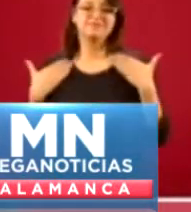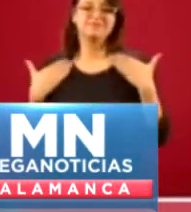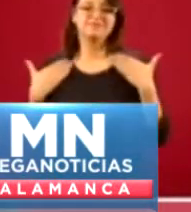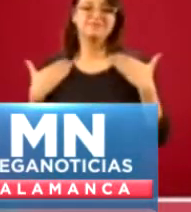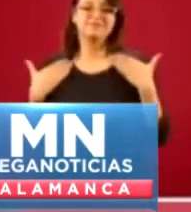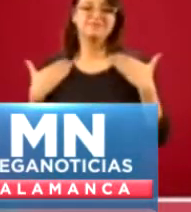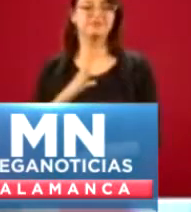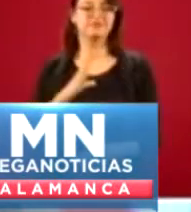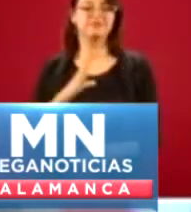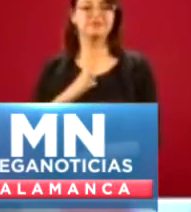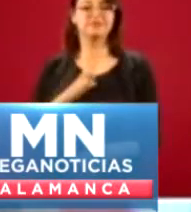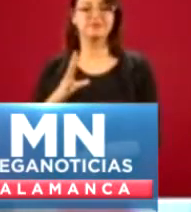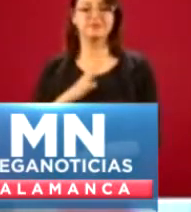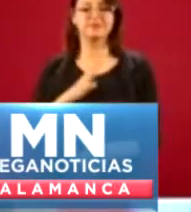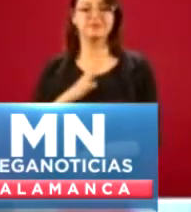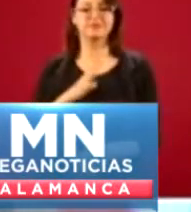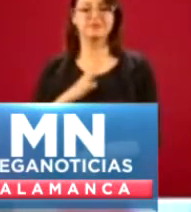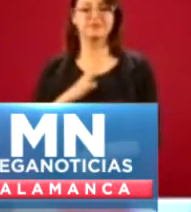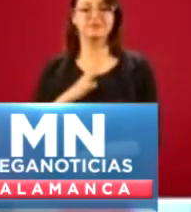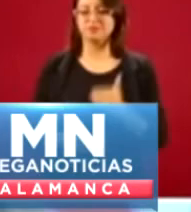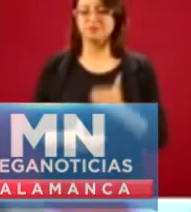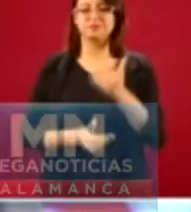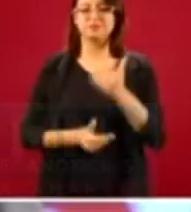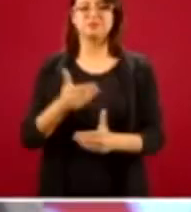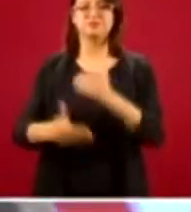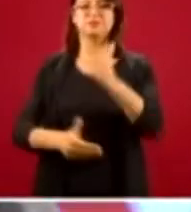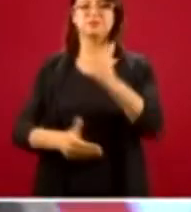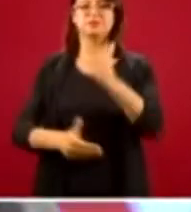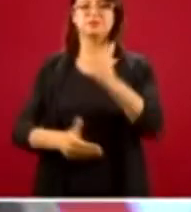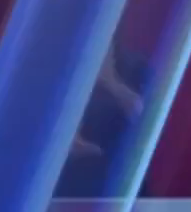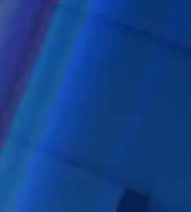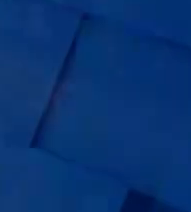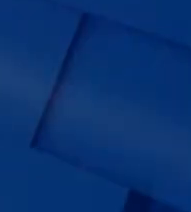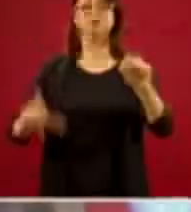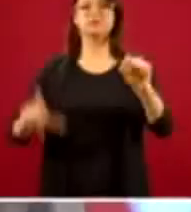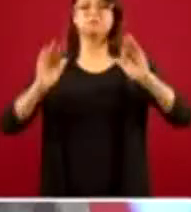eso tengo confianza de que vamos a serenar al país.